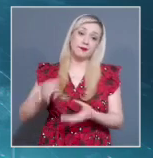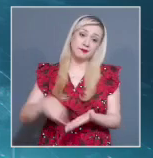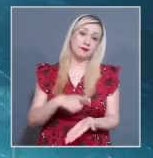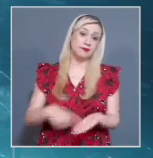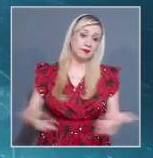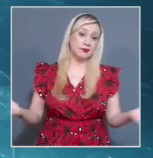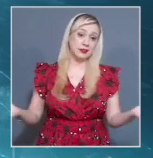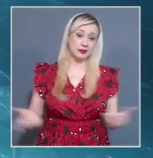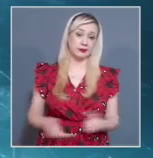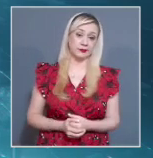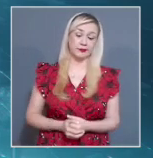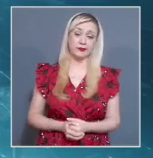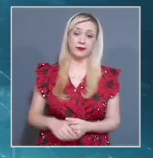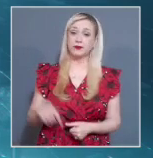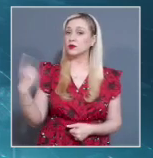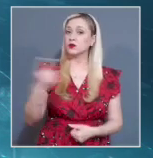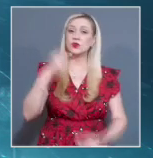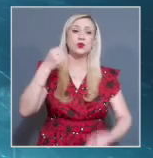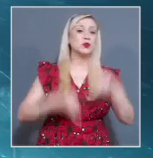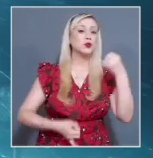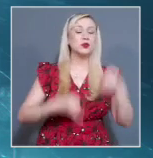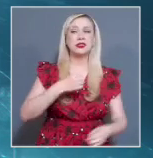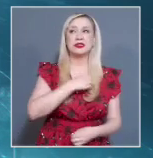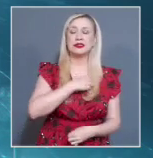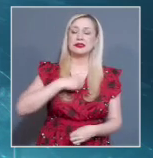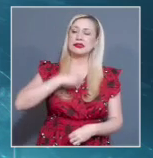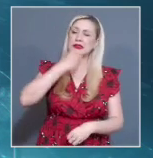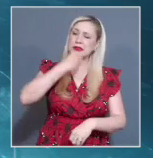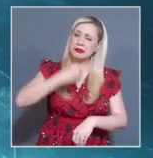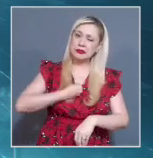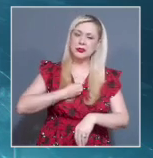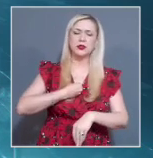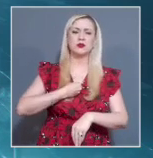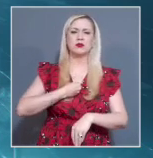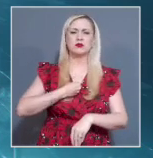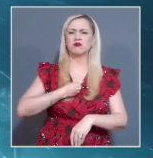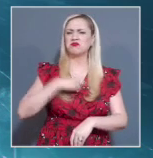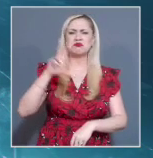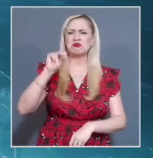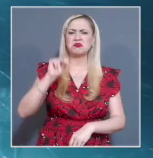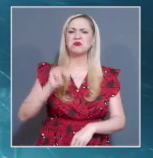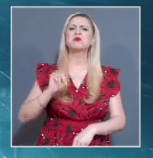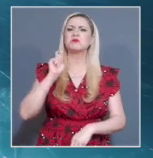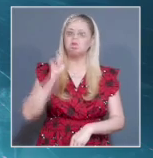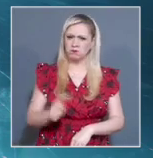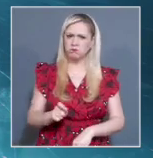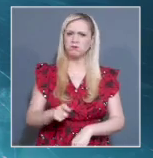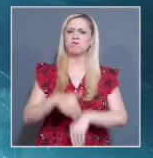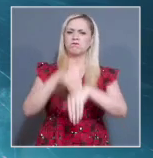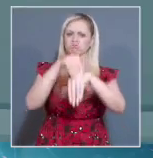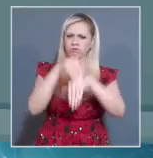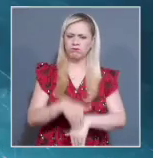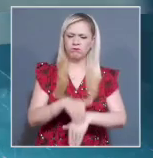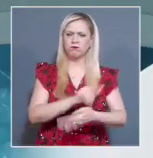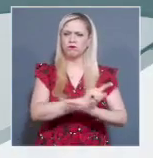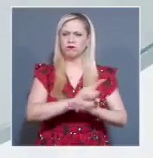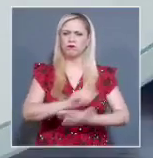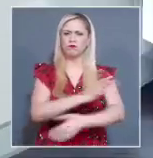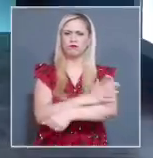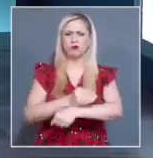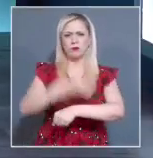Juzgadores obligados a actuar de manera ética para evitar dañar al Poder Judicial.